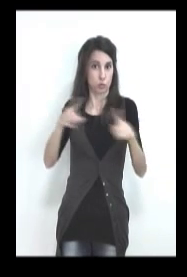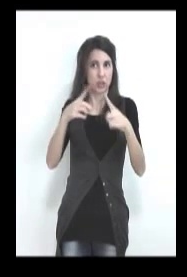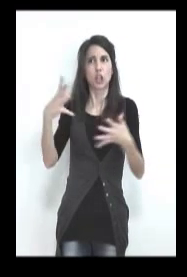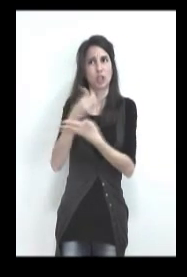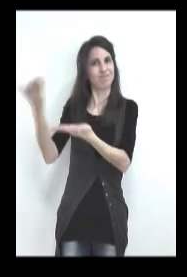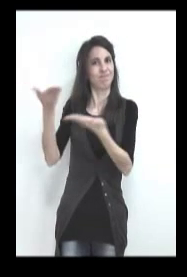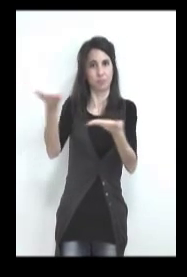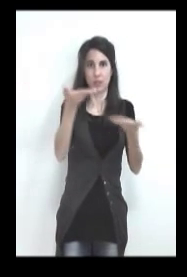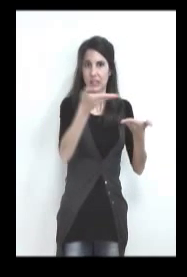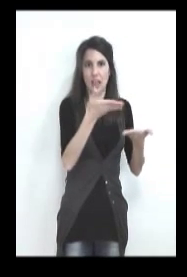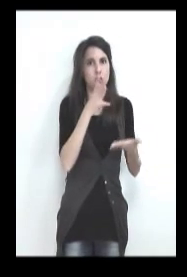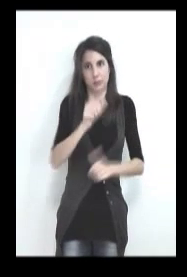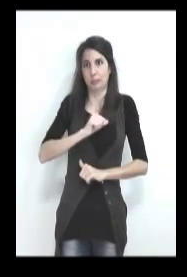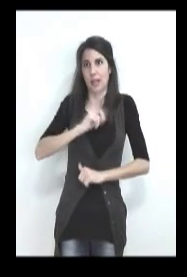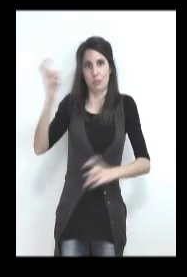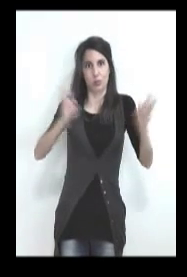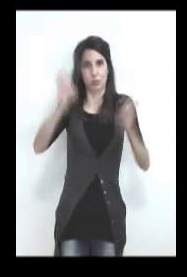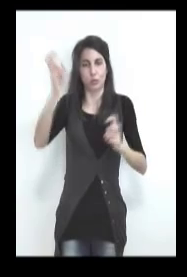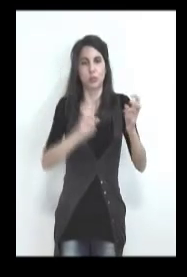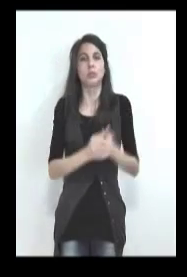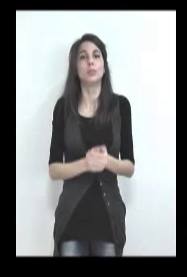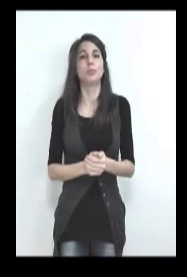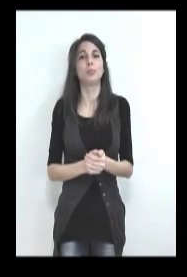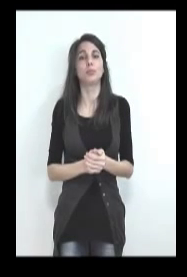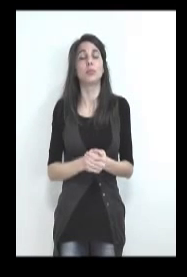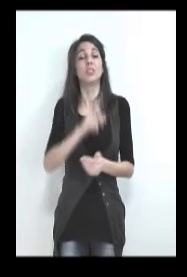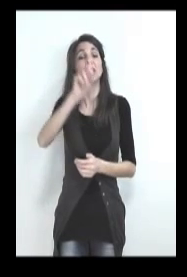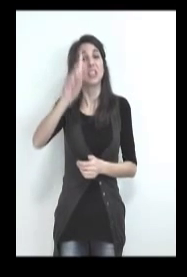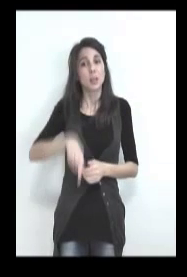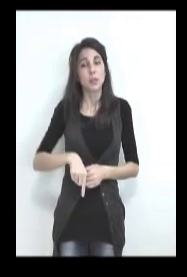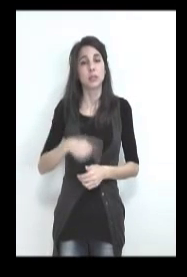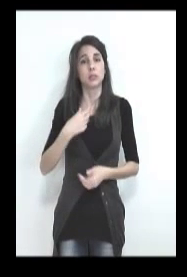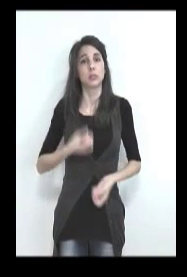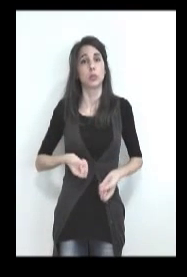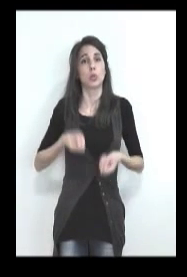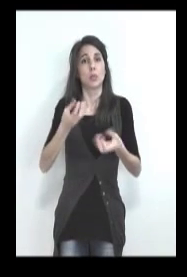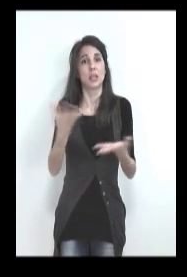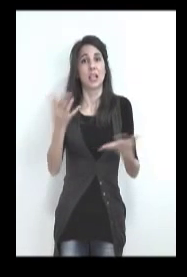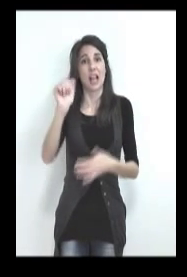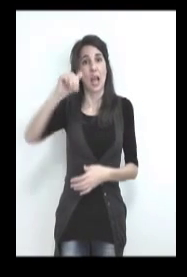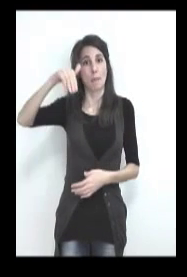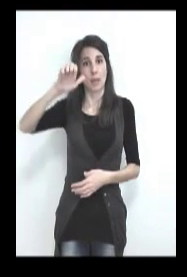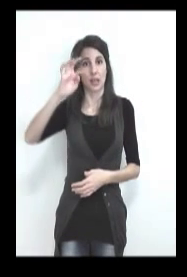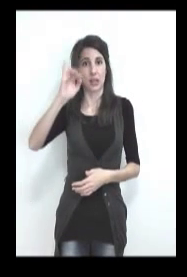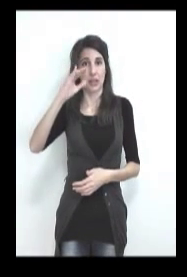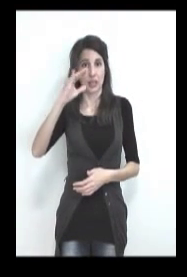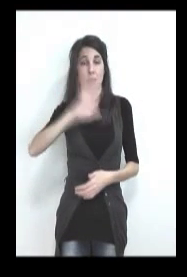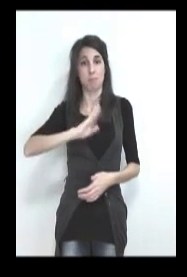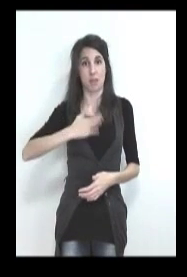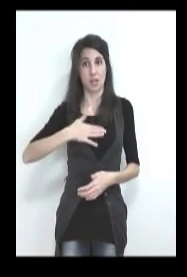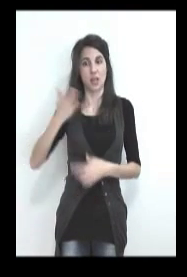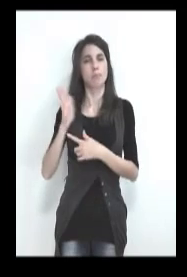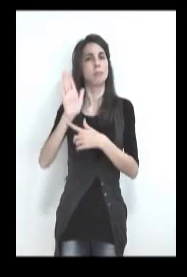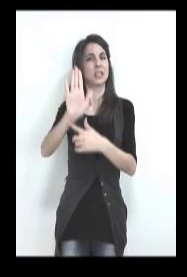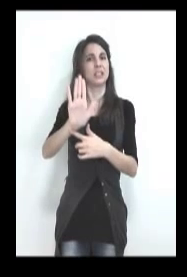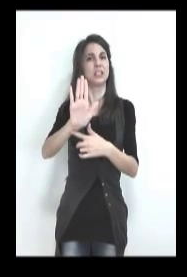os esperamos. Y además de ello también pues comentar que Ametic presenta mañana en la